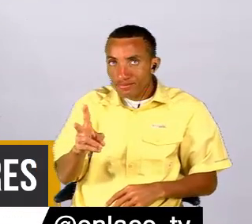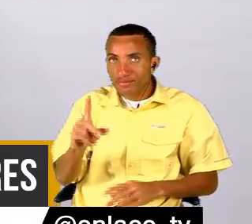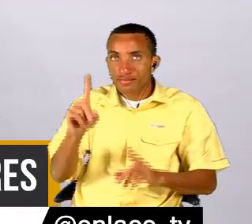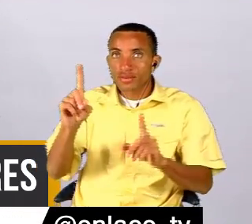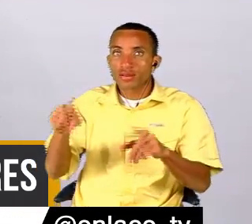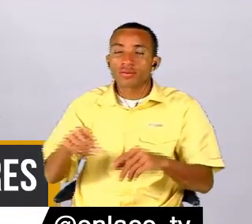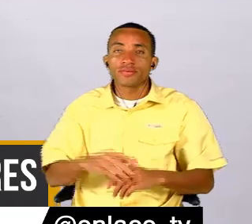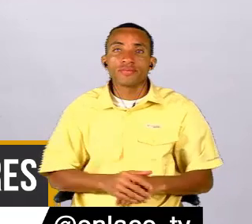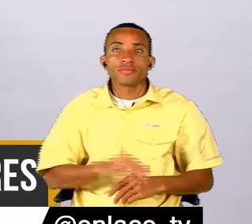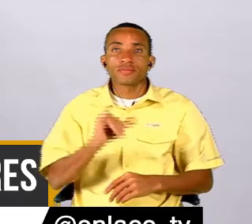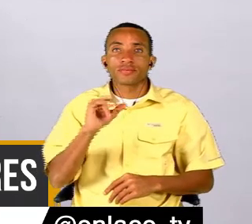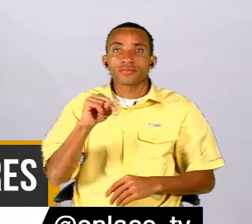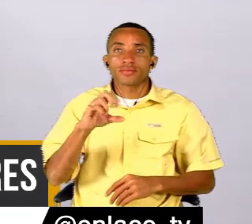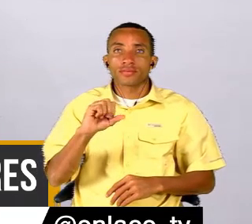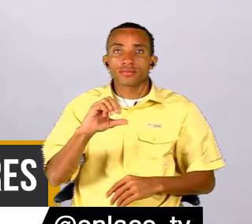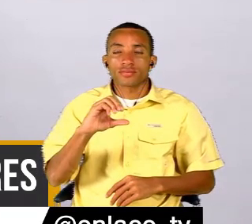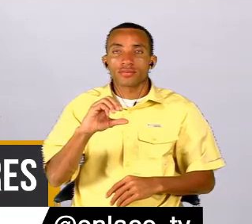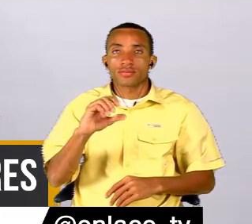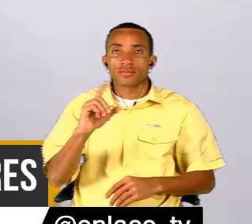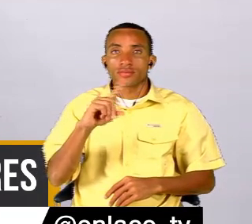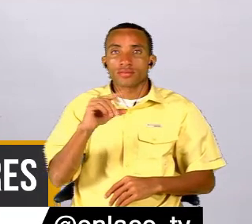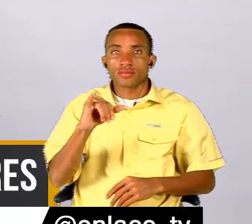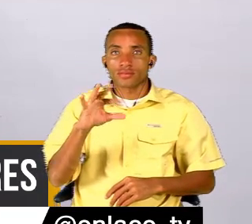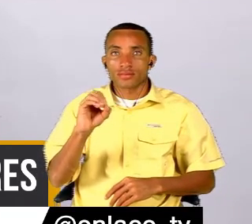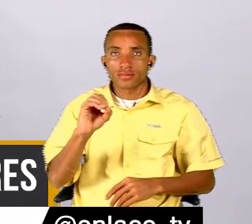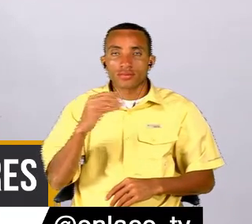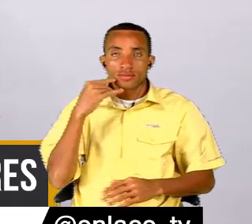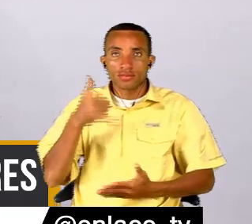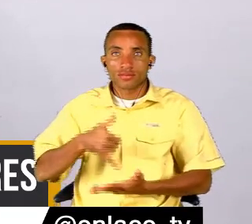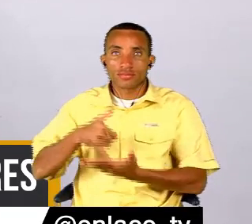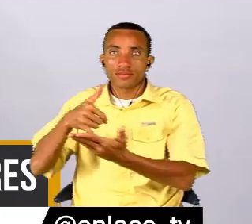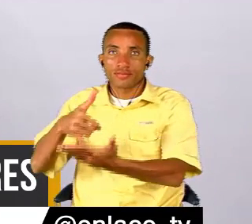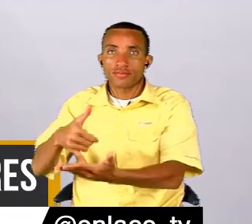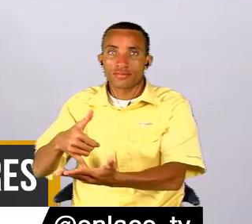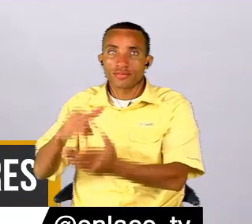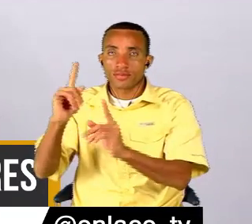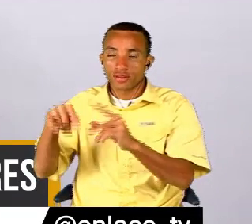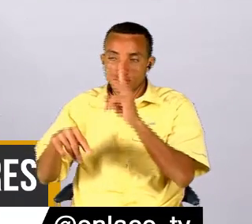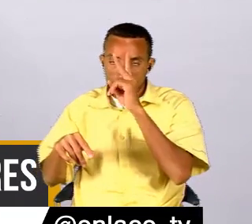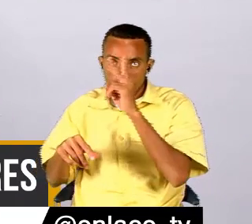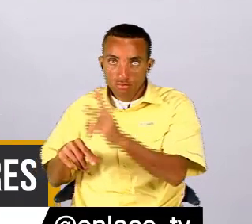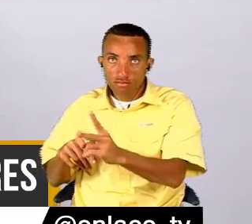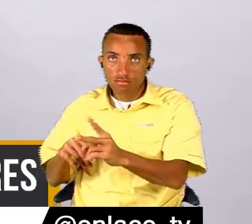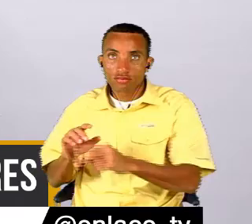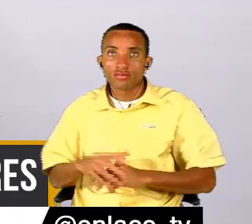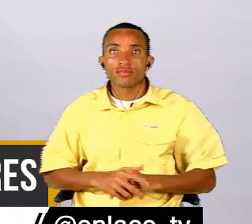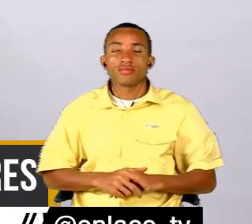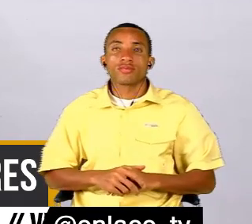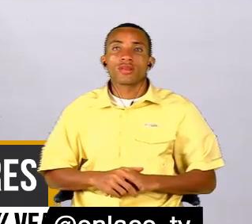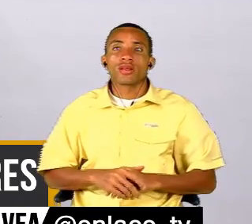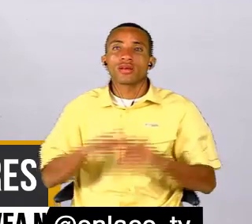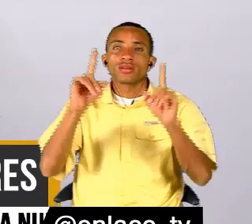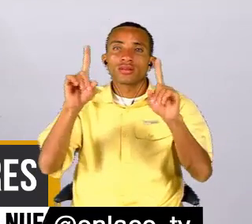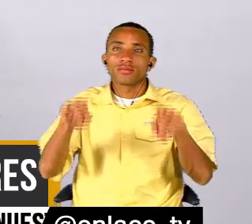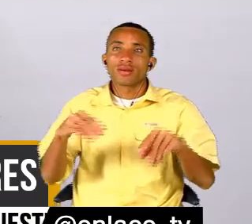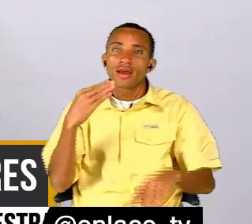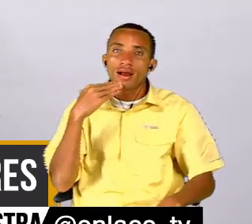señor Ignacio Ruiz, el homenaje este año de los premios en honor a él. Y vamos a tener también una